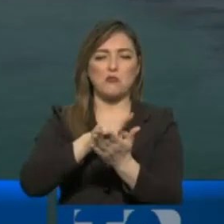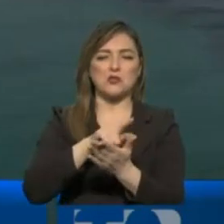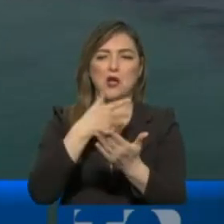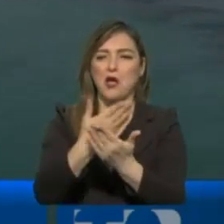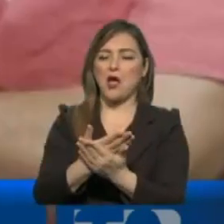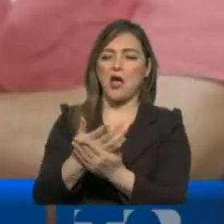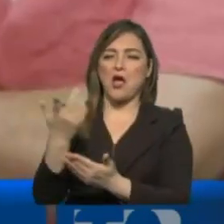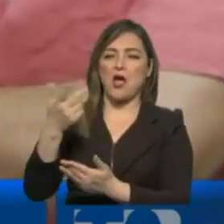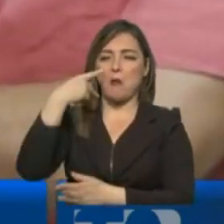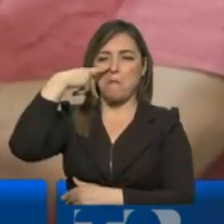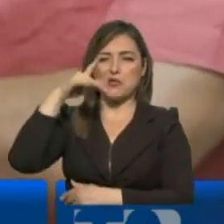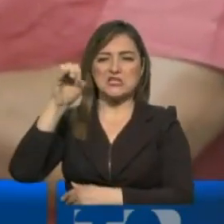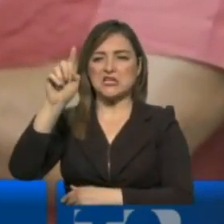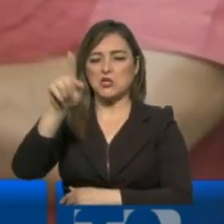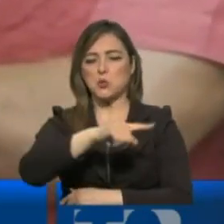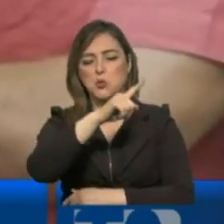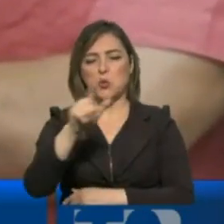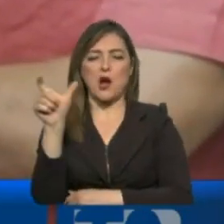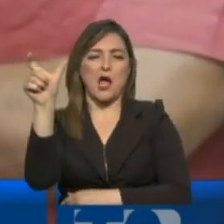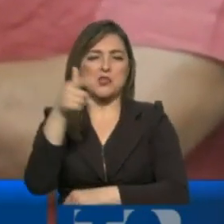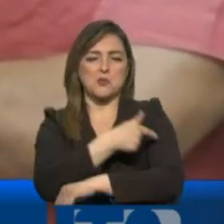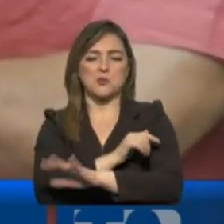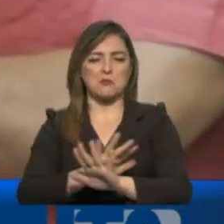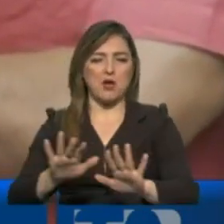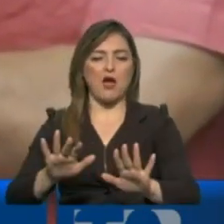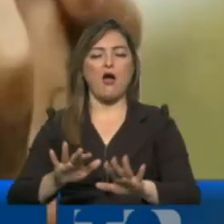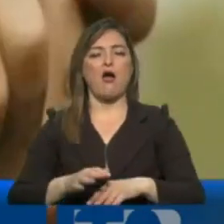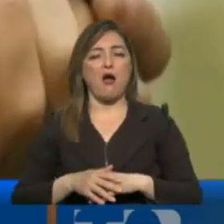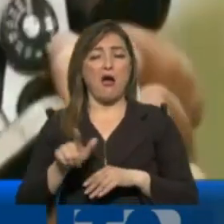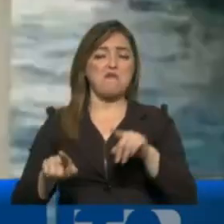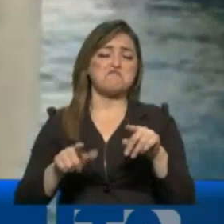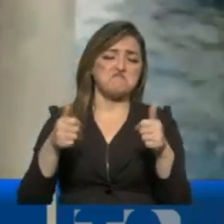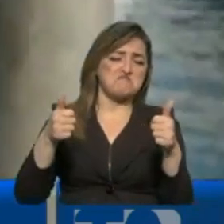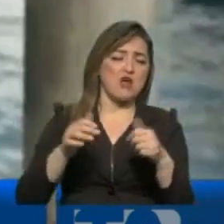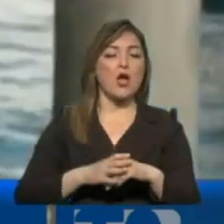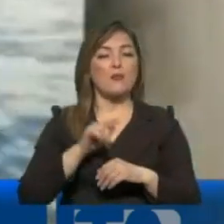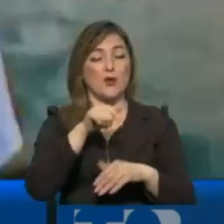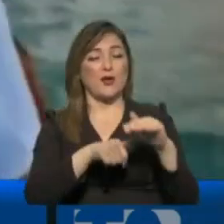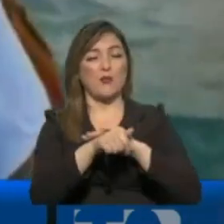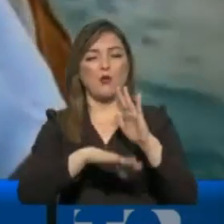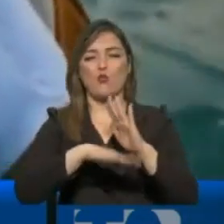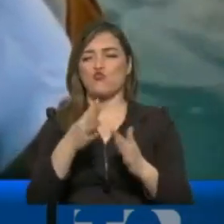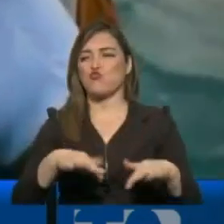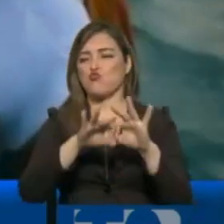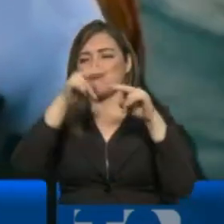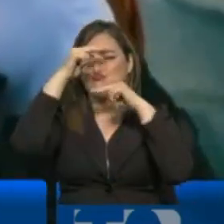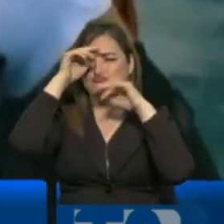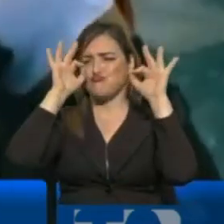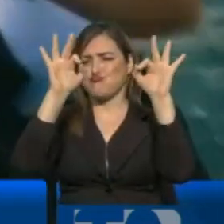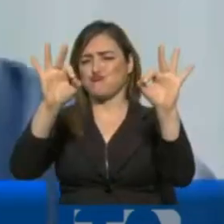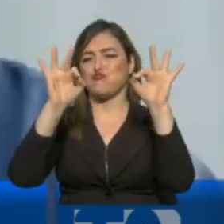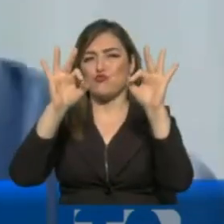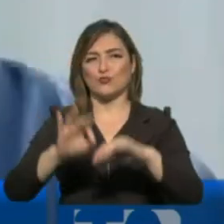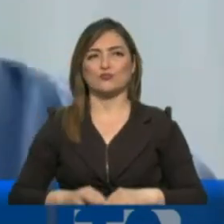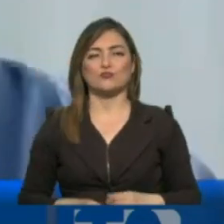la alternativa de que ahora los turistas puedan presentar su carnet de vacunación para entrar a las islas es una gran noticia. Por